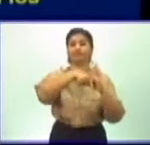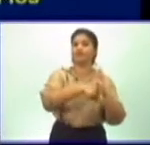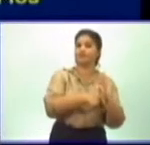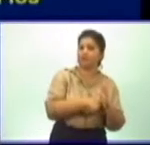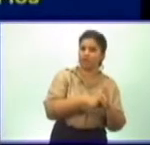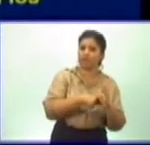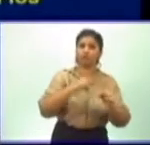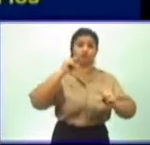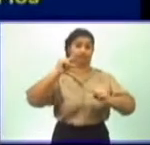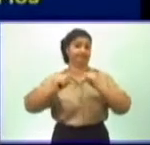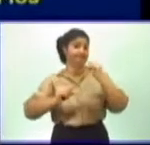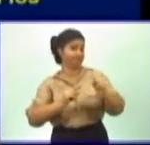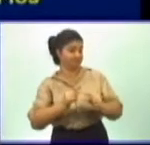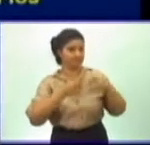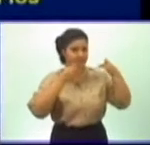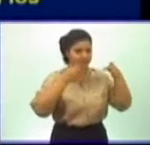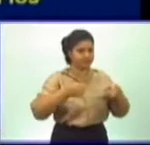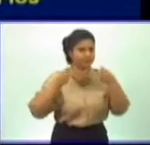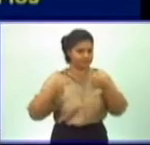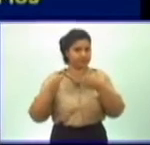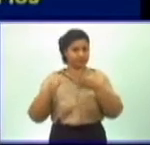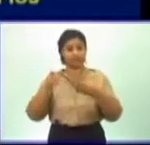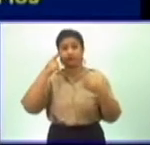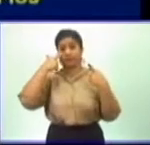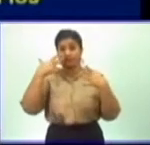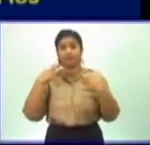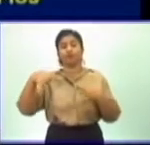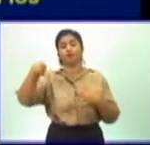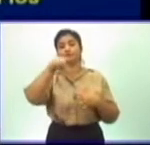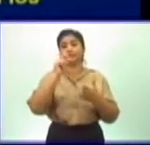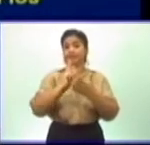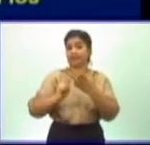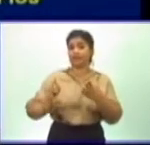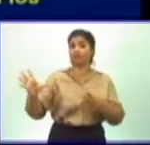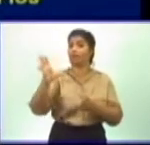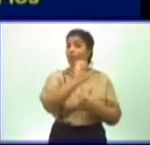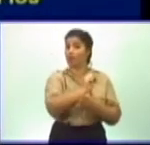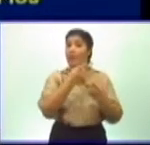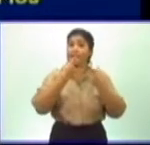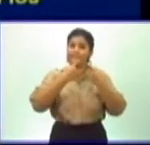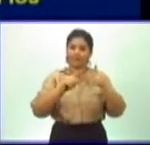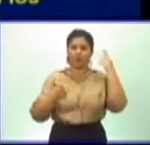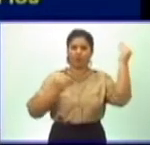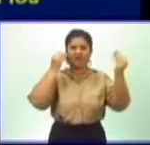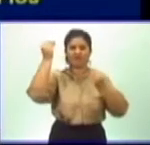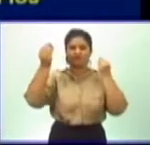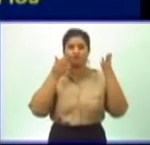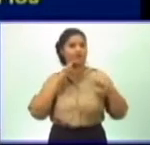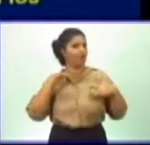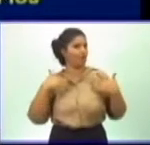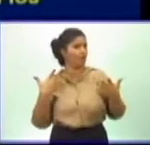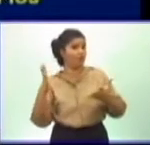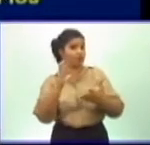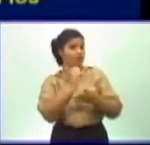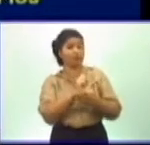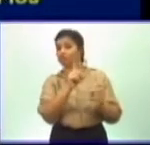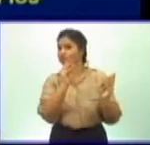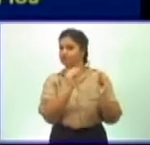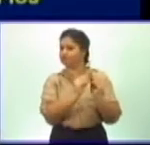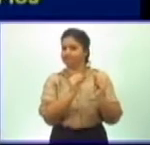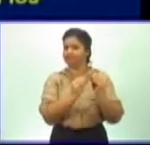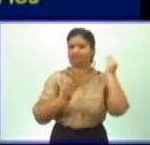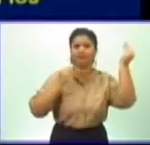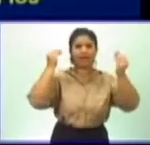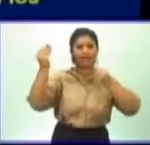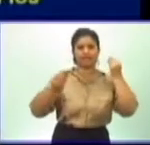supuesto, deben leerla completa, igual que nosotros los profesores. Y ustedes van a tener en cuenta los siguientes aspectos en las